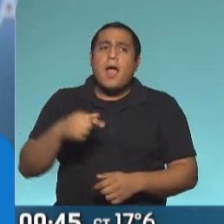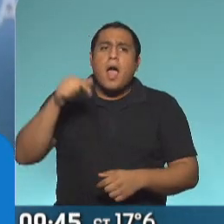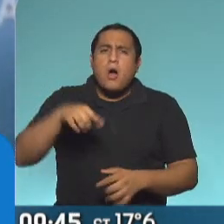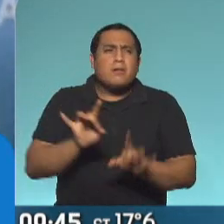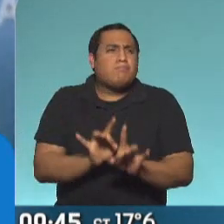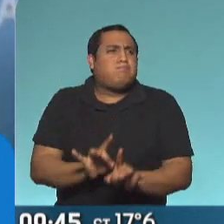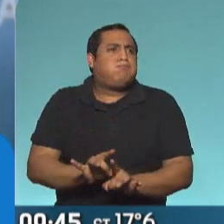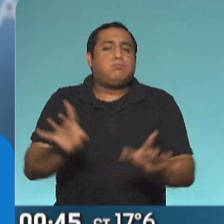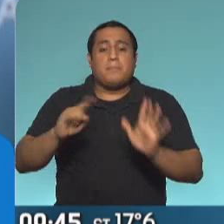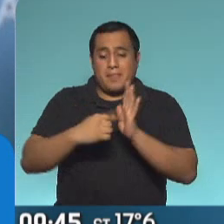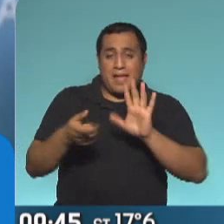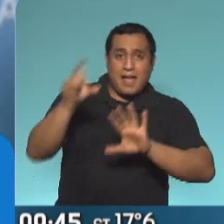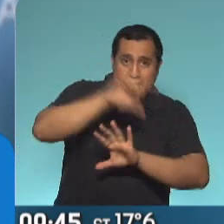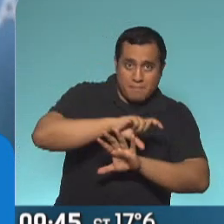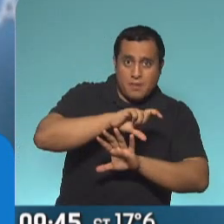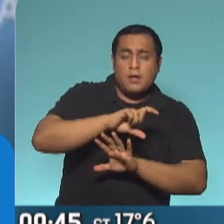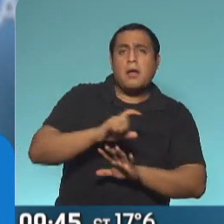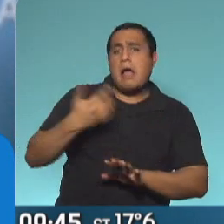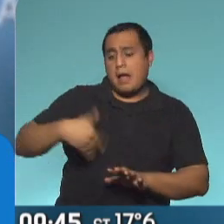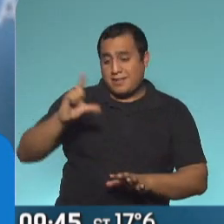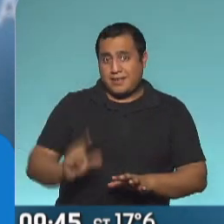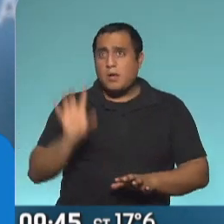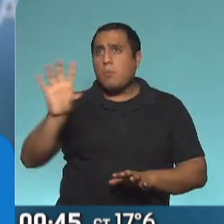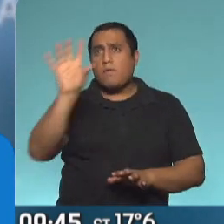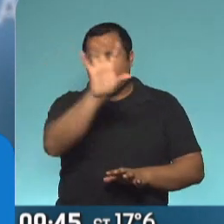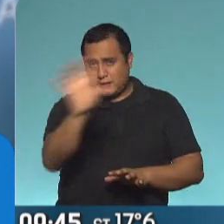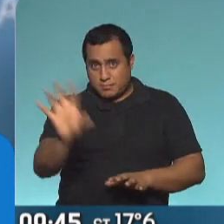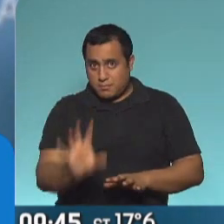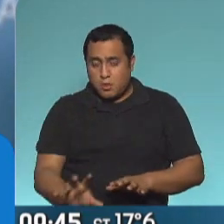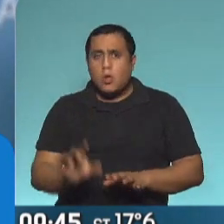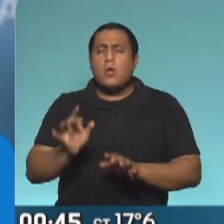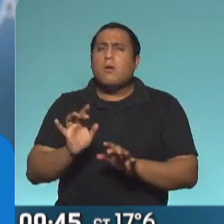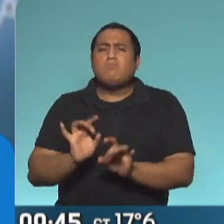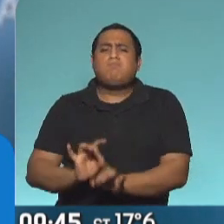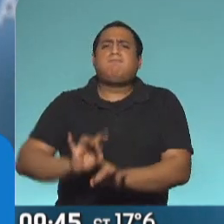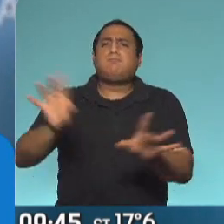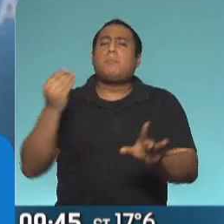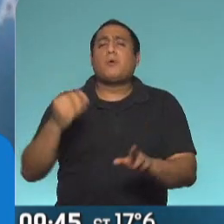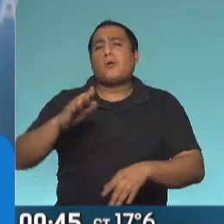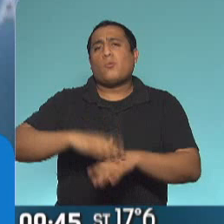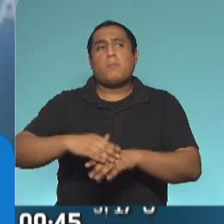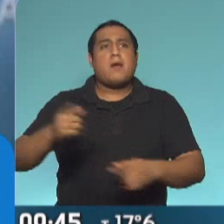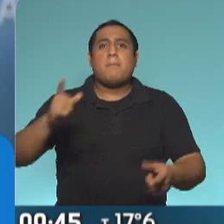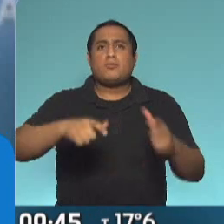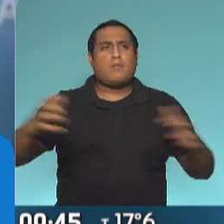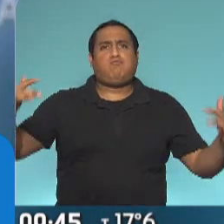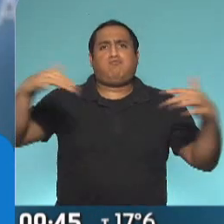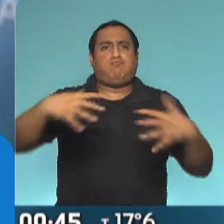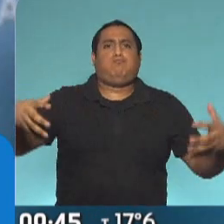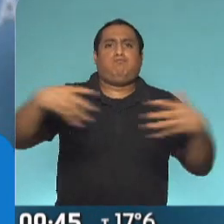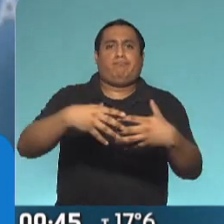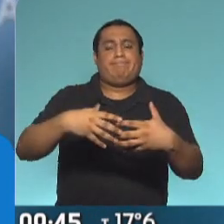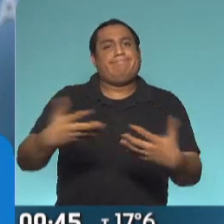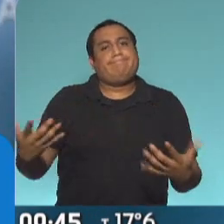momento tanto en amba como en el resto del país de los conglomerados son las reuniones sociales eso obviamente